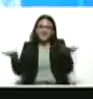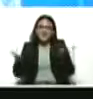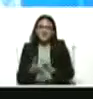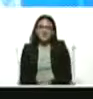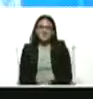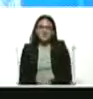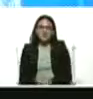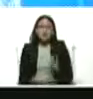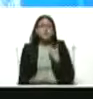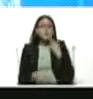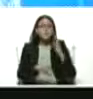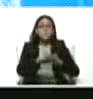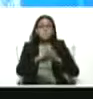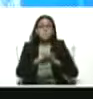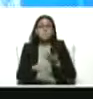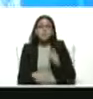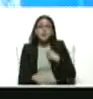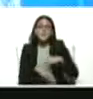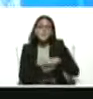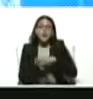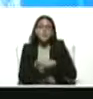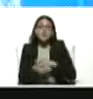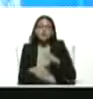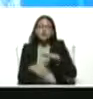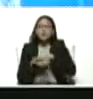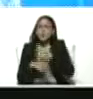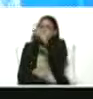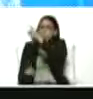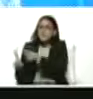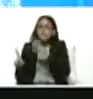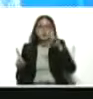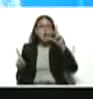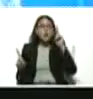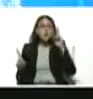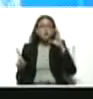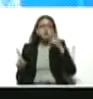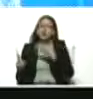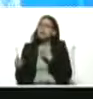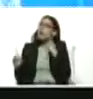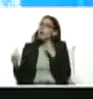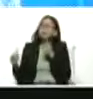Yo les voy a pedir permiso, pero tenemos al presidente Lucho Arce en